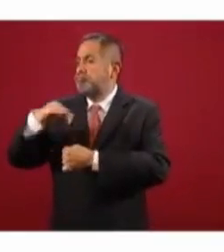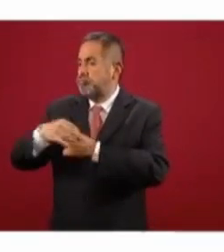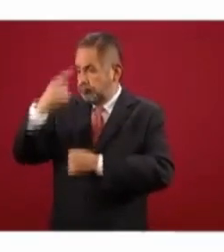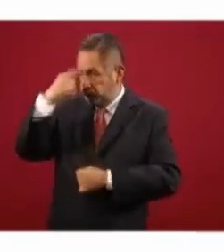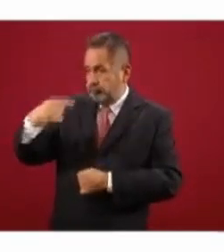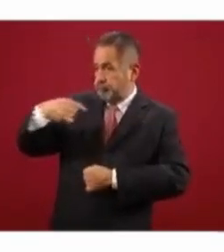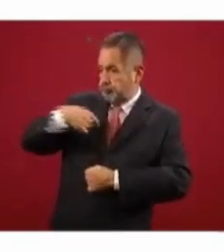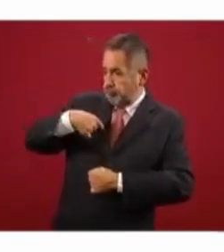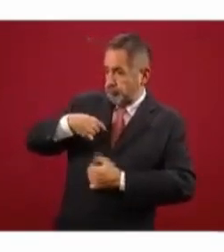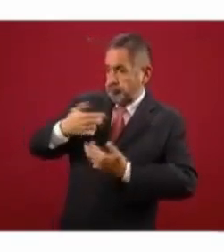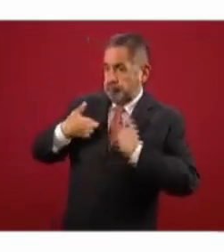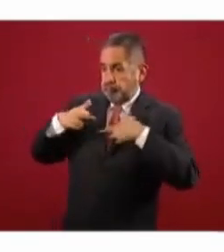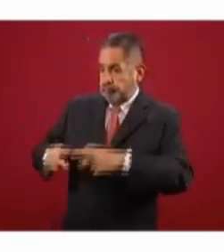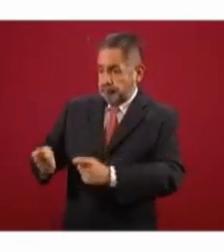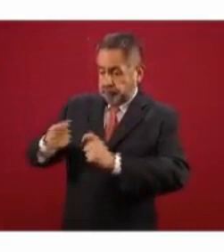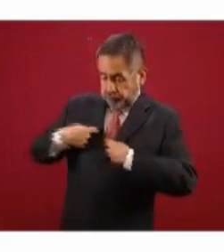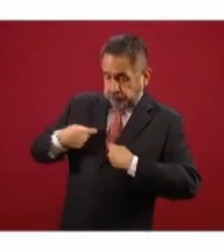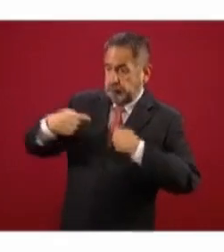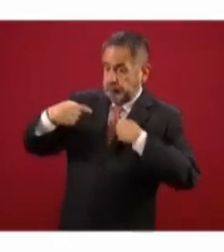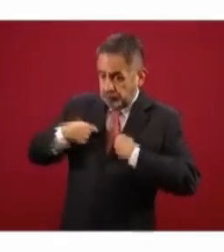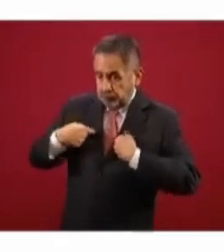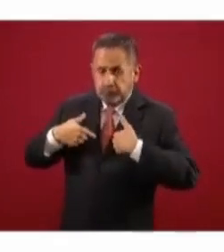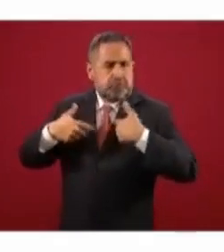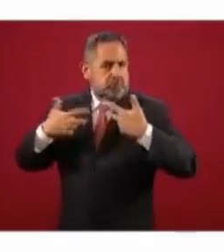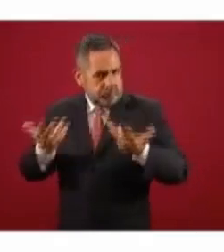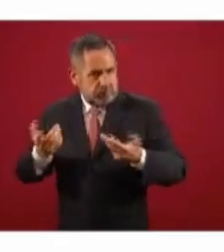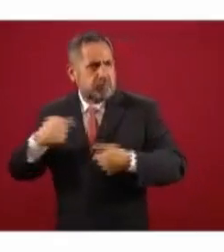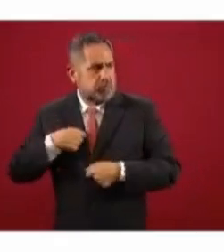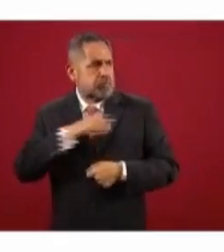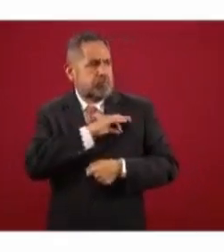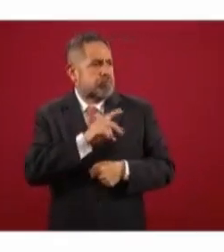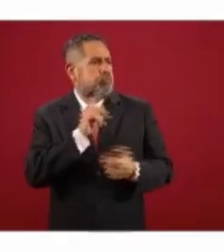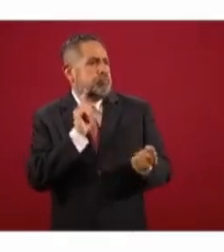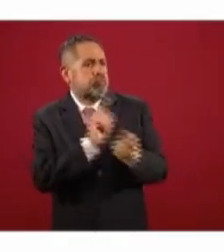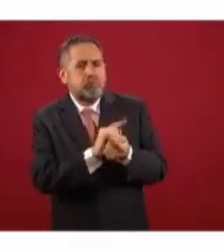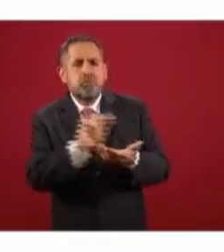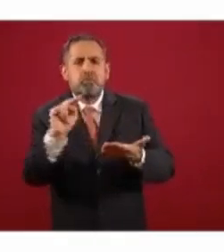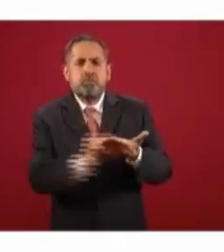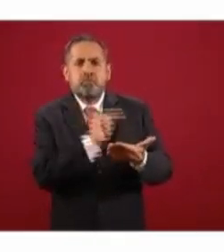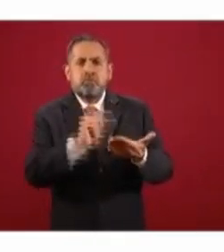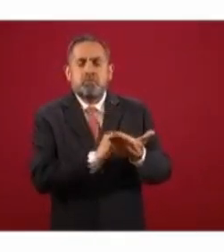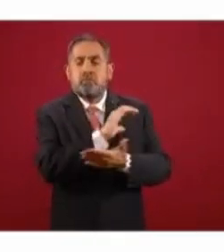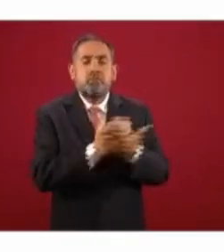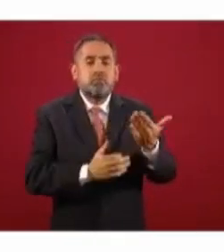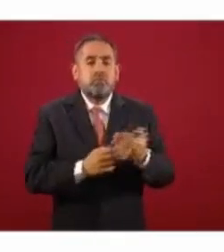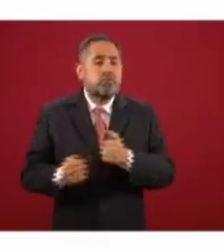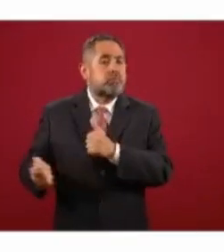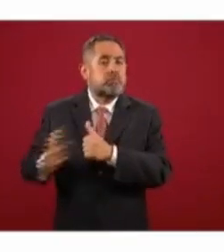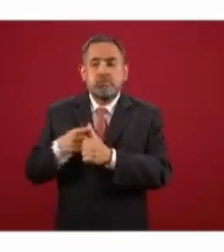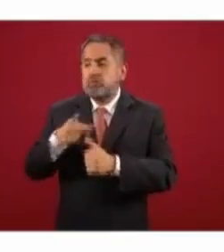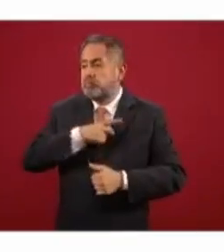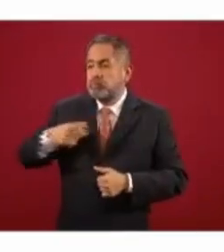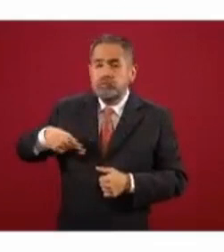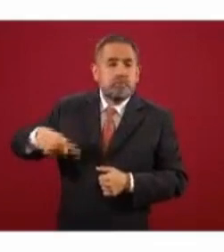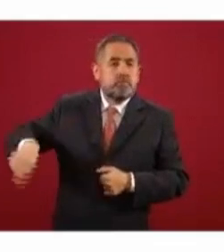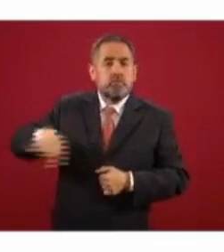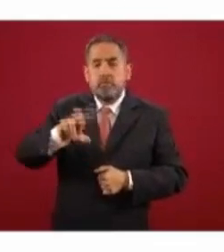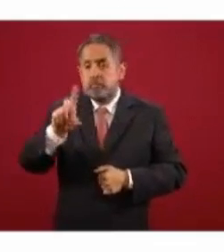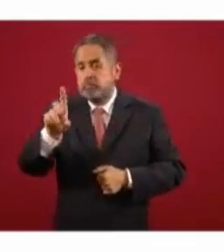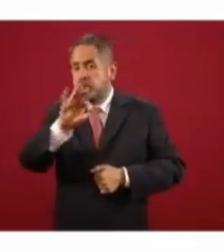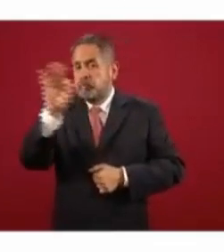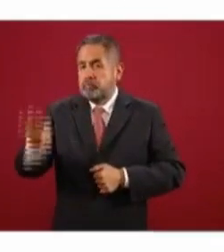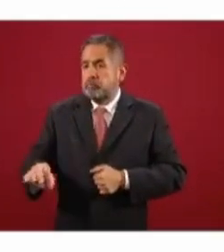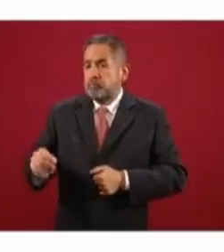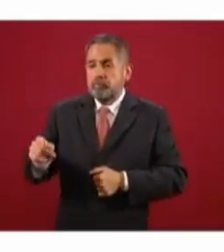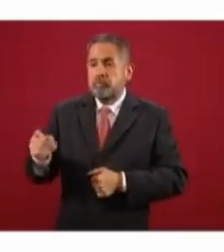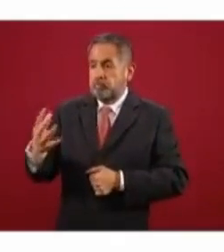debe acreditar que por lo menos representa al 30% de los trabajadores. En